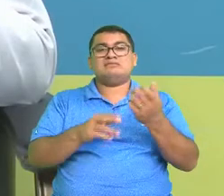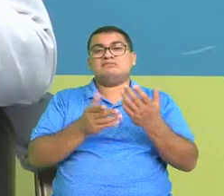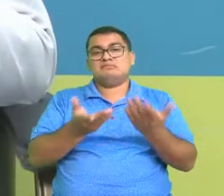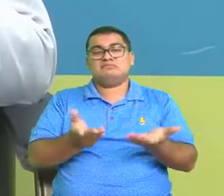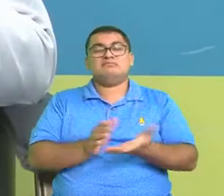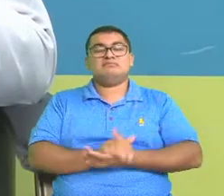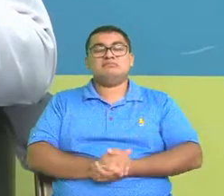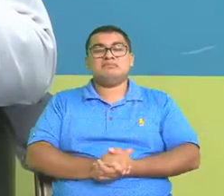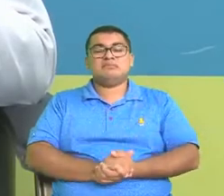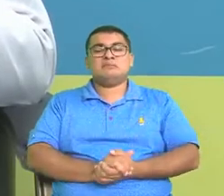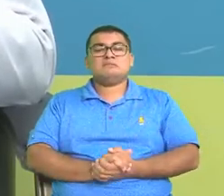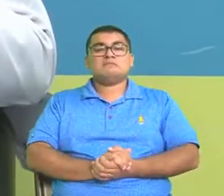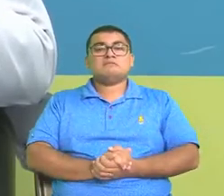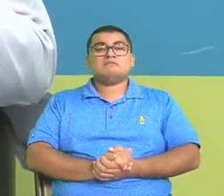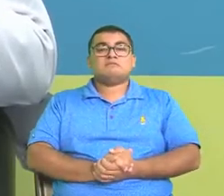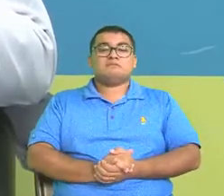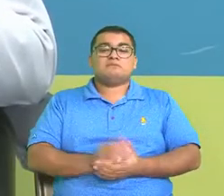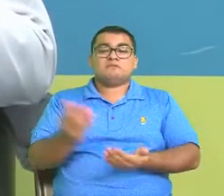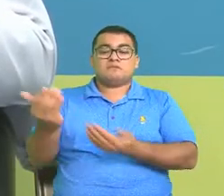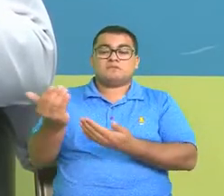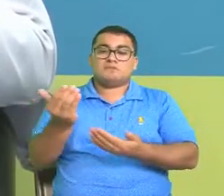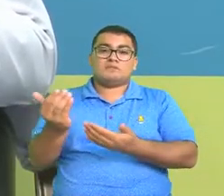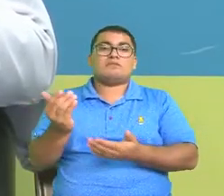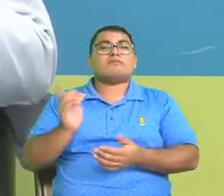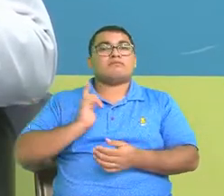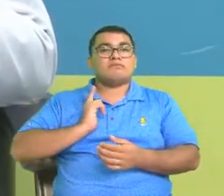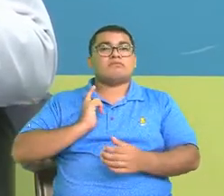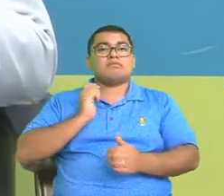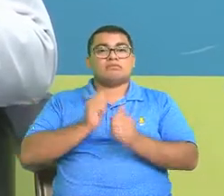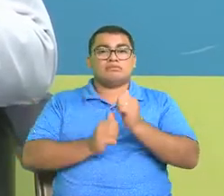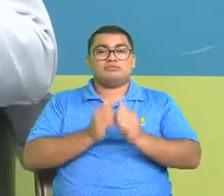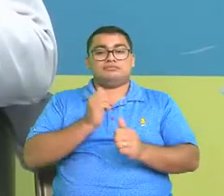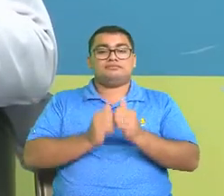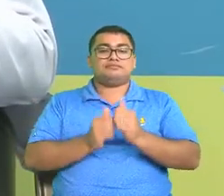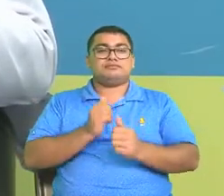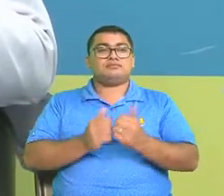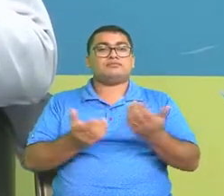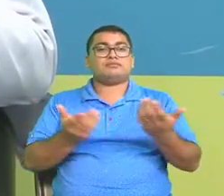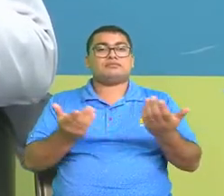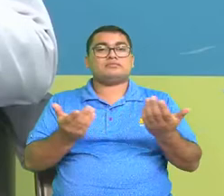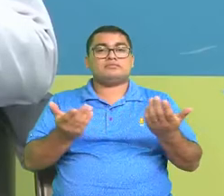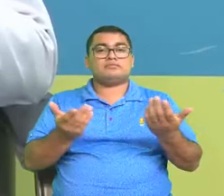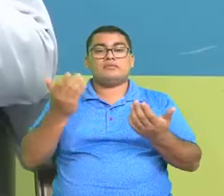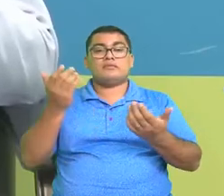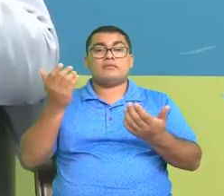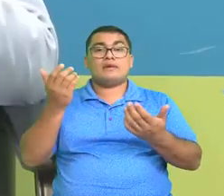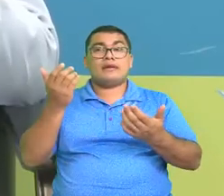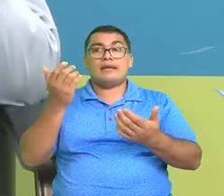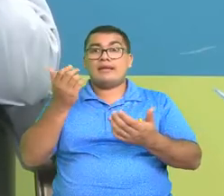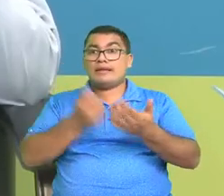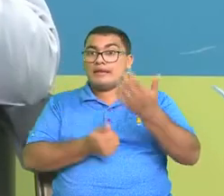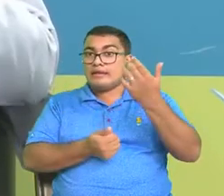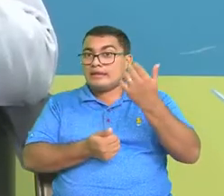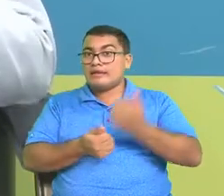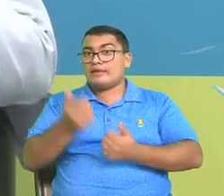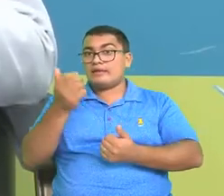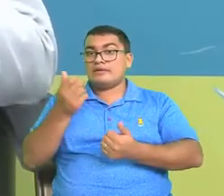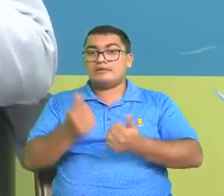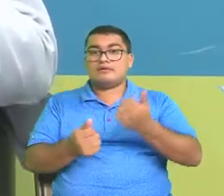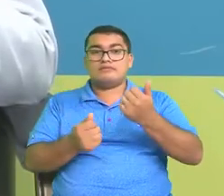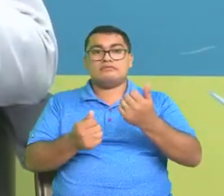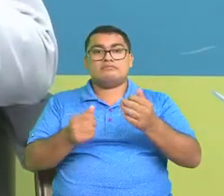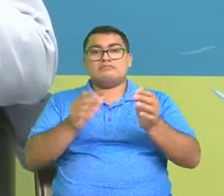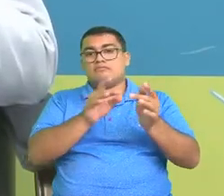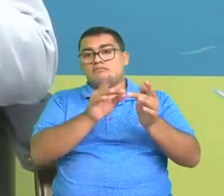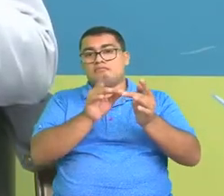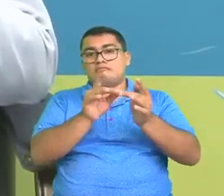este tipo de bebé, ¿verdad?, que tiene este tipo de problemas, se le da una leche que las proteínas están muy fragmentadas,